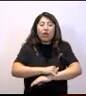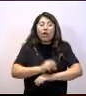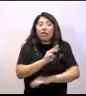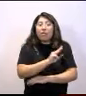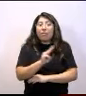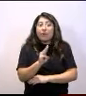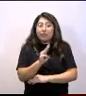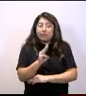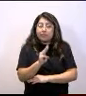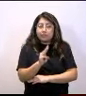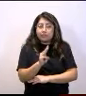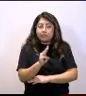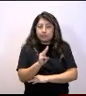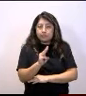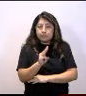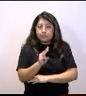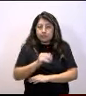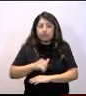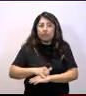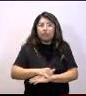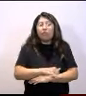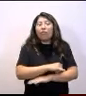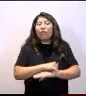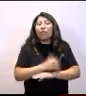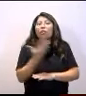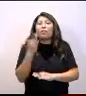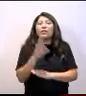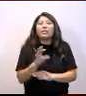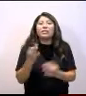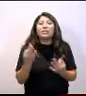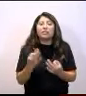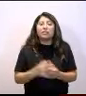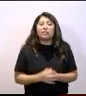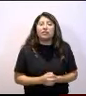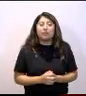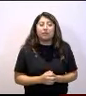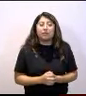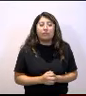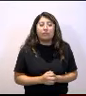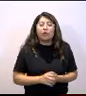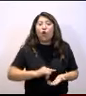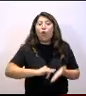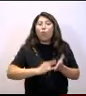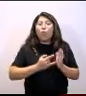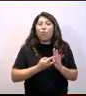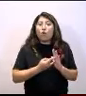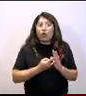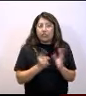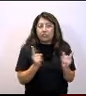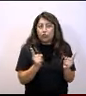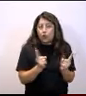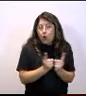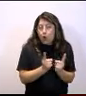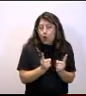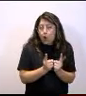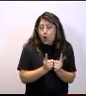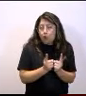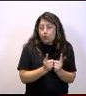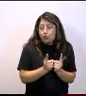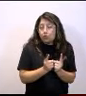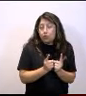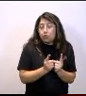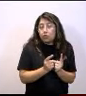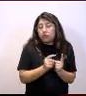por parte del Gobierno de La Rioja, en esta ocasión un proyecto bastante más corto que en otras ocasiones,